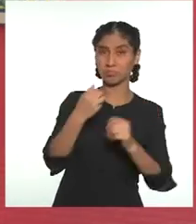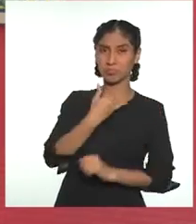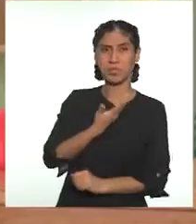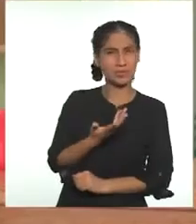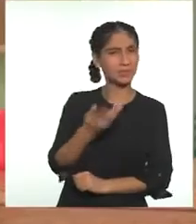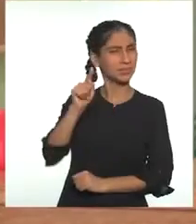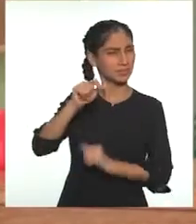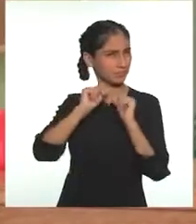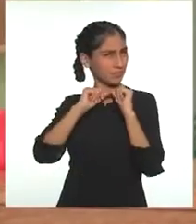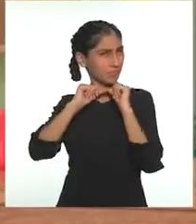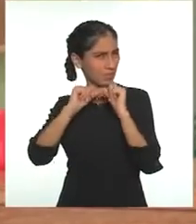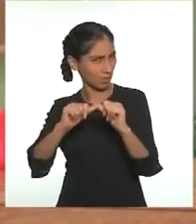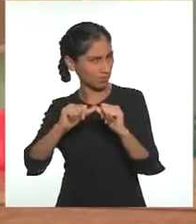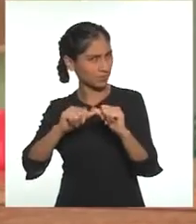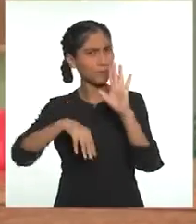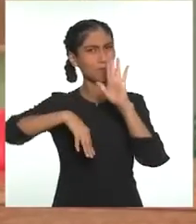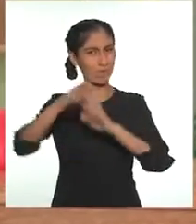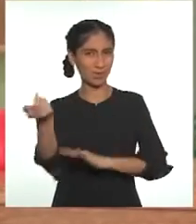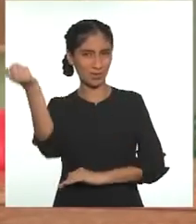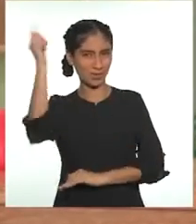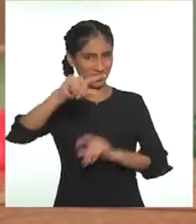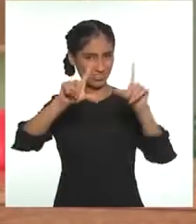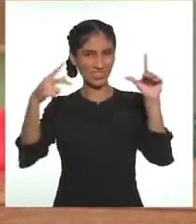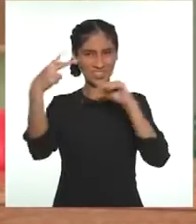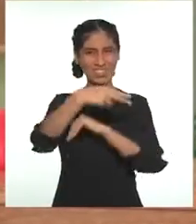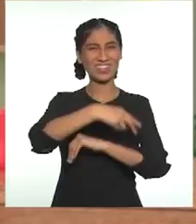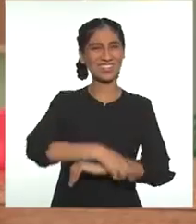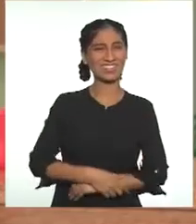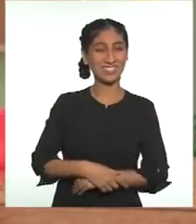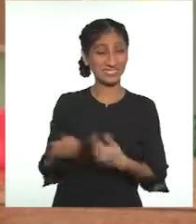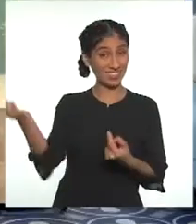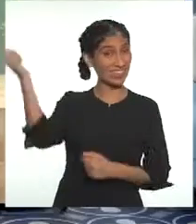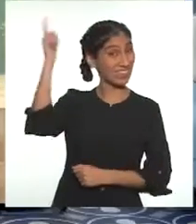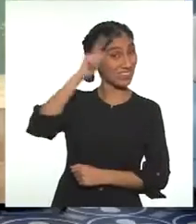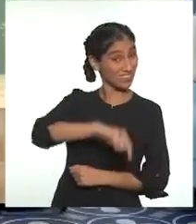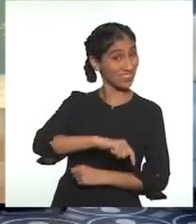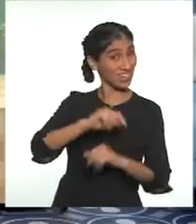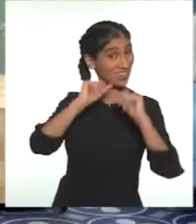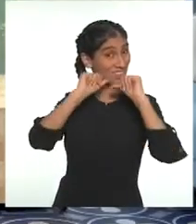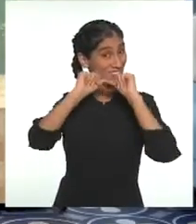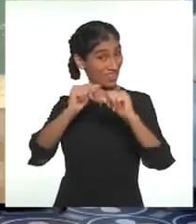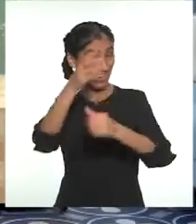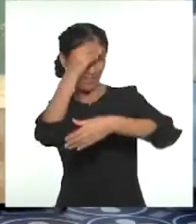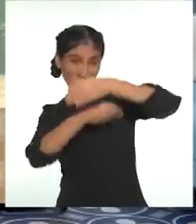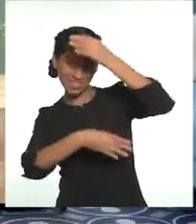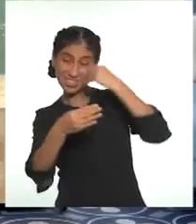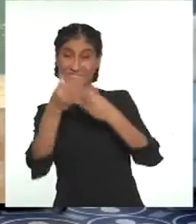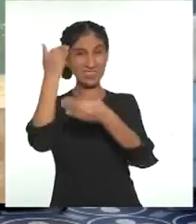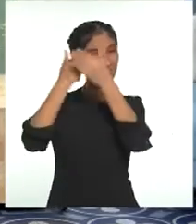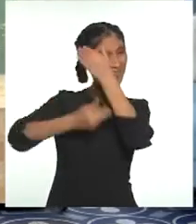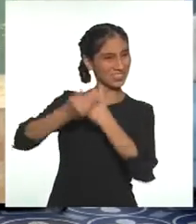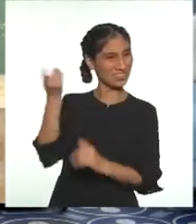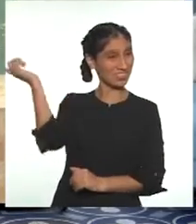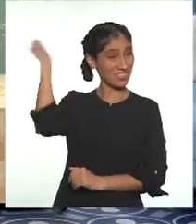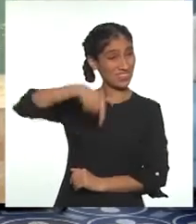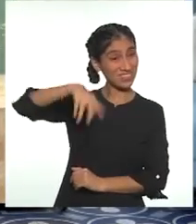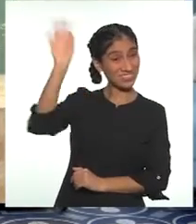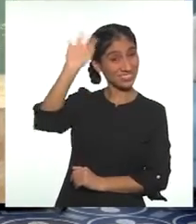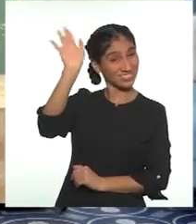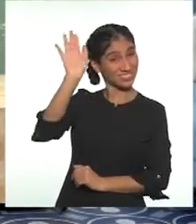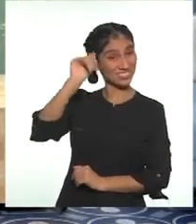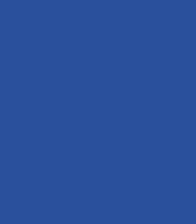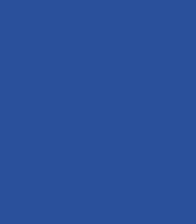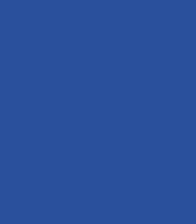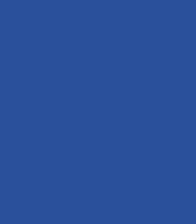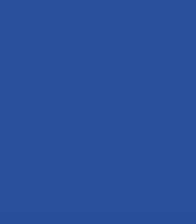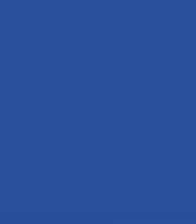decir? Y vamos a continuar con más cuando regresemos del corte. Ya volvemos a seguir aprendiendo de nuestro pasado. ¡Ya